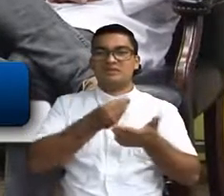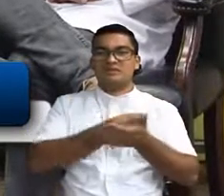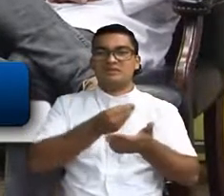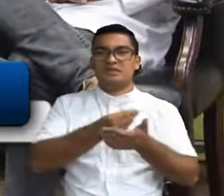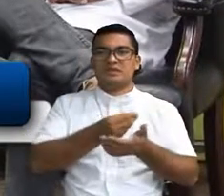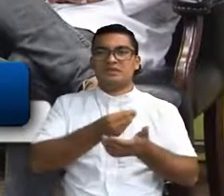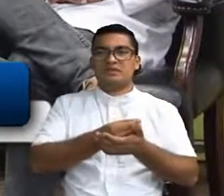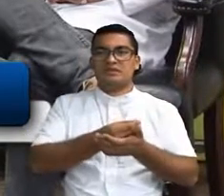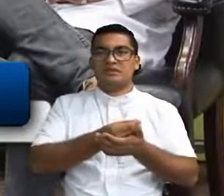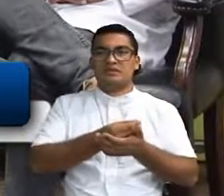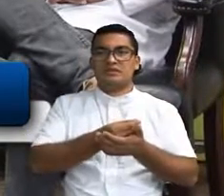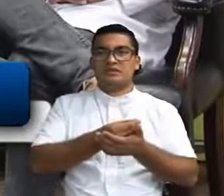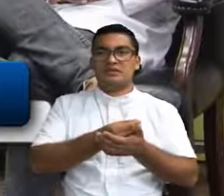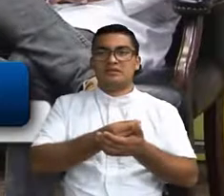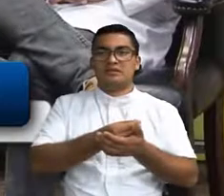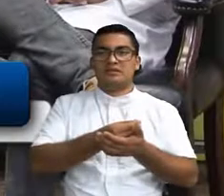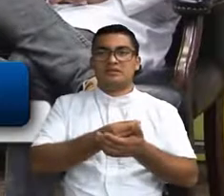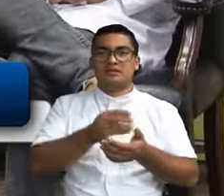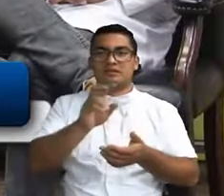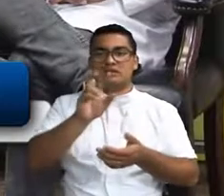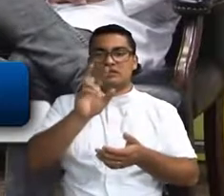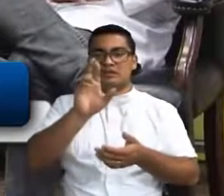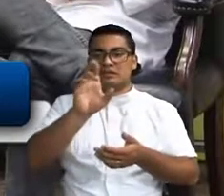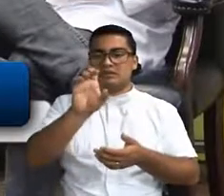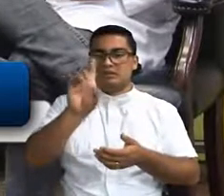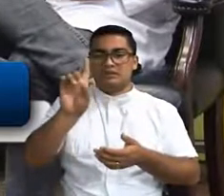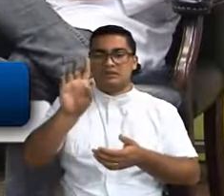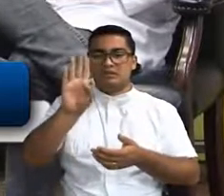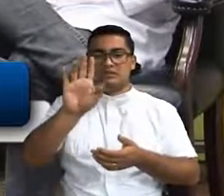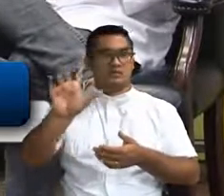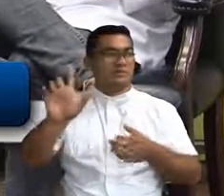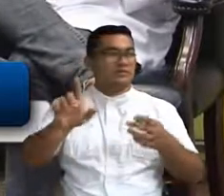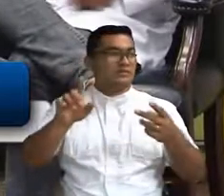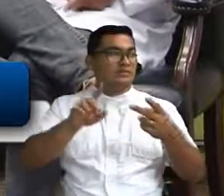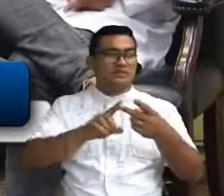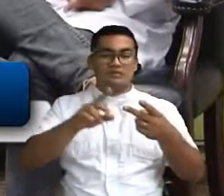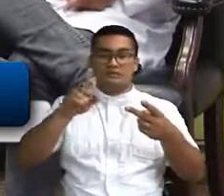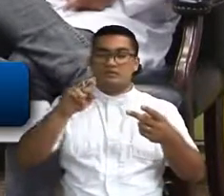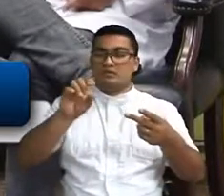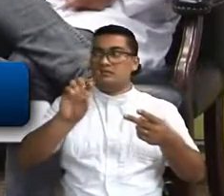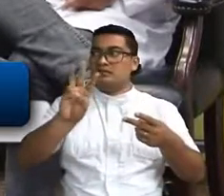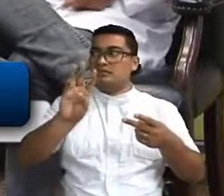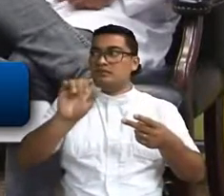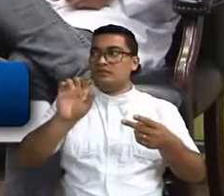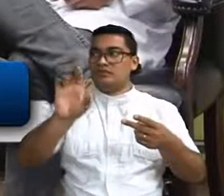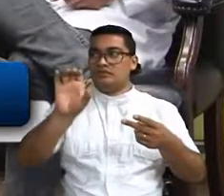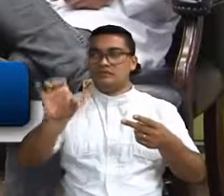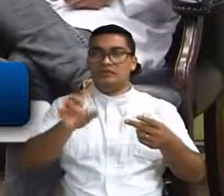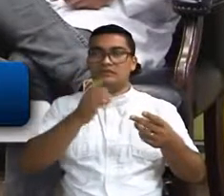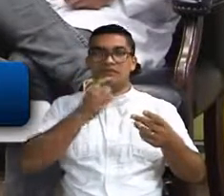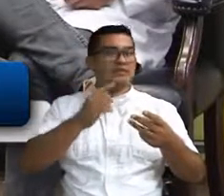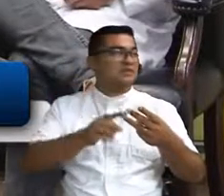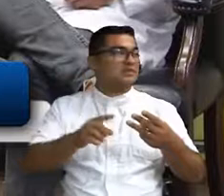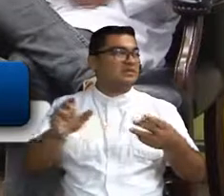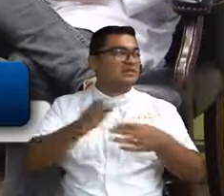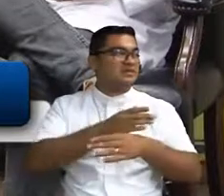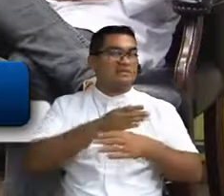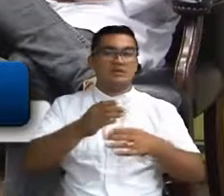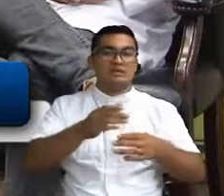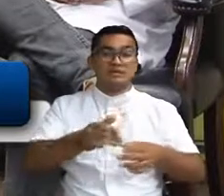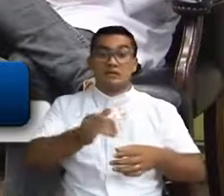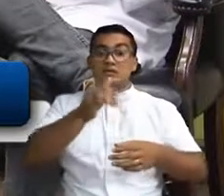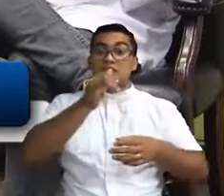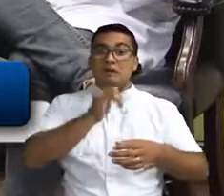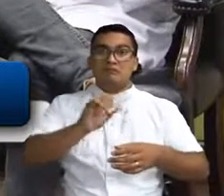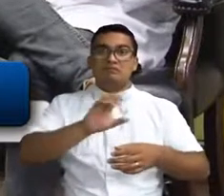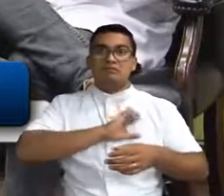lo que son las bebidas energizantes para mantenerse alerta. Y esto le genera factores de muchas palpitaciones en el